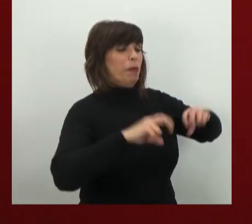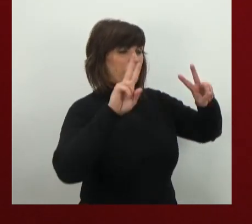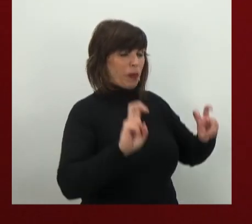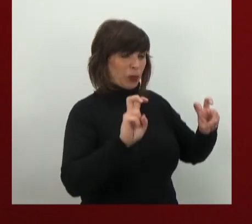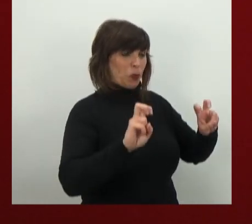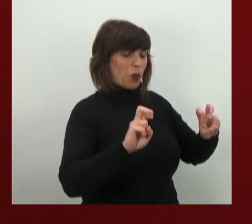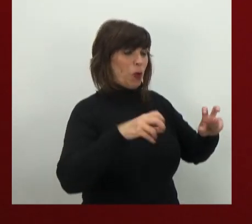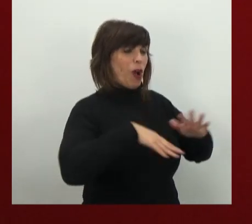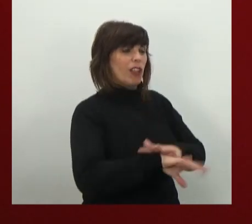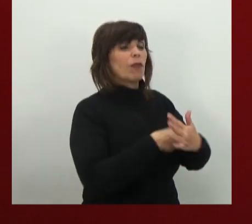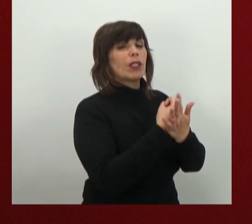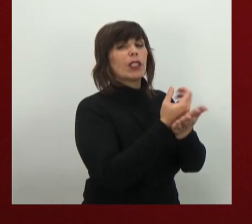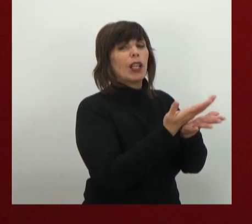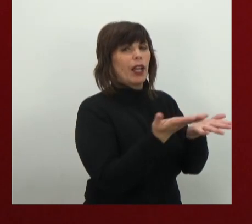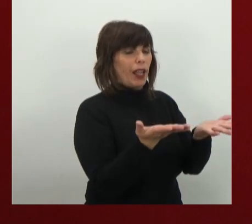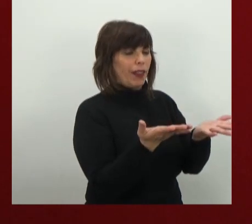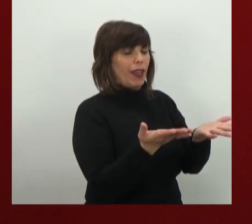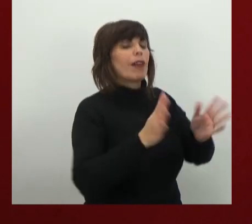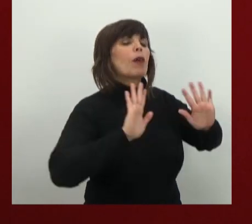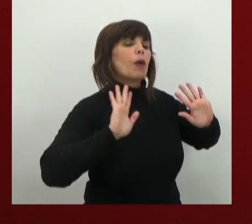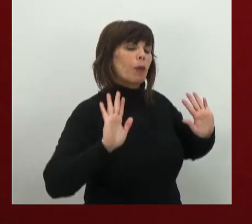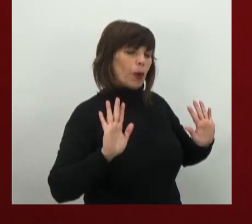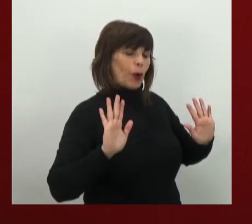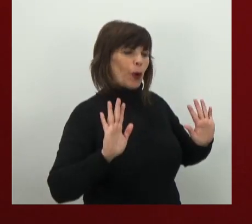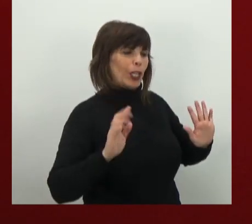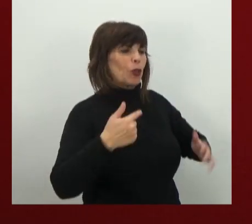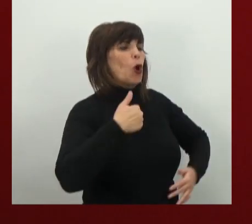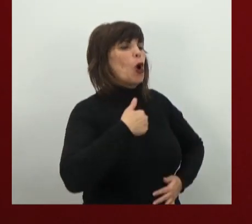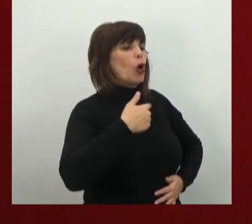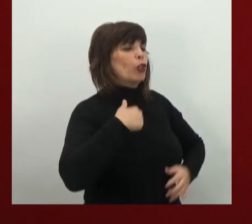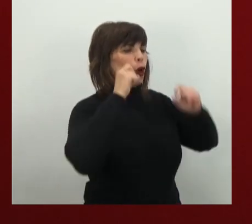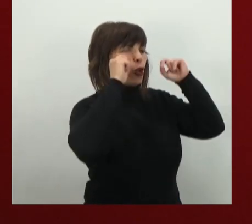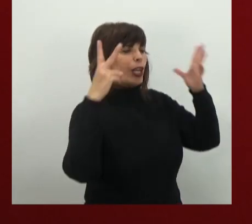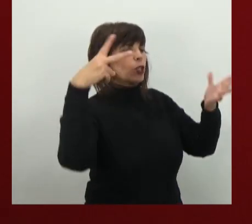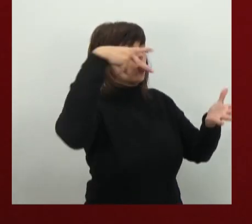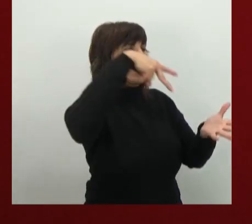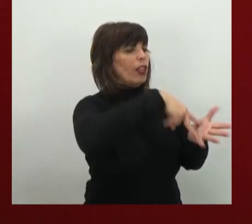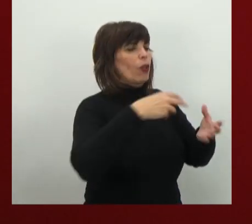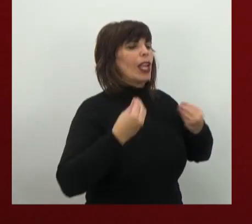la gracia. Marta, yo soy la resurrección y la vida.